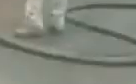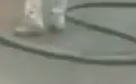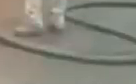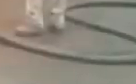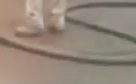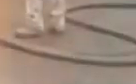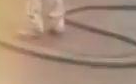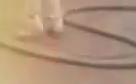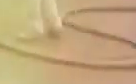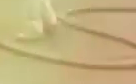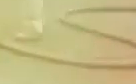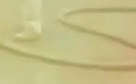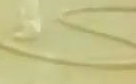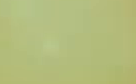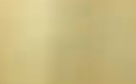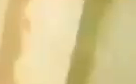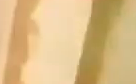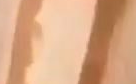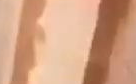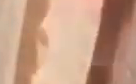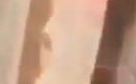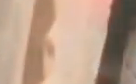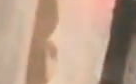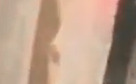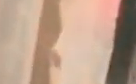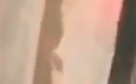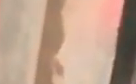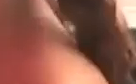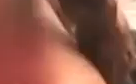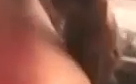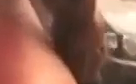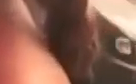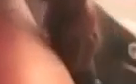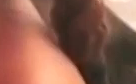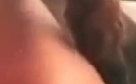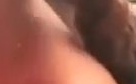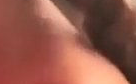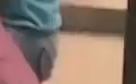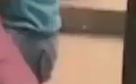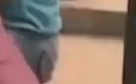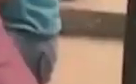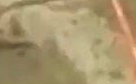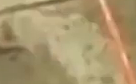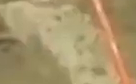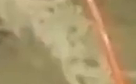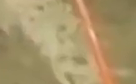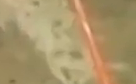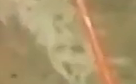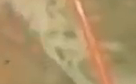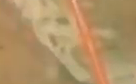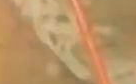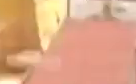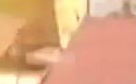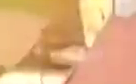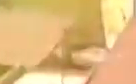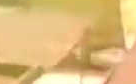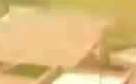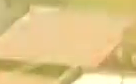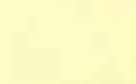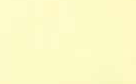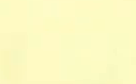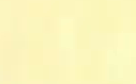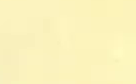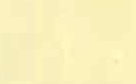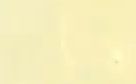de reurbanización, rehumanización, reorganización comunal de todas